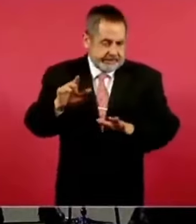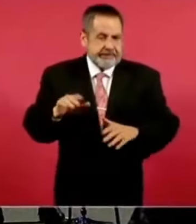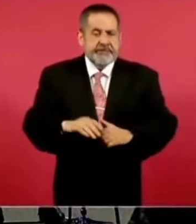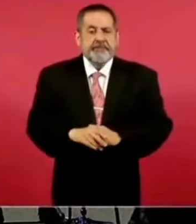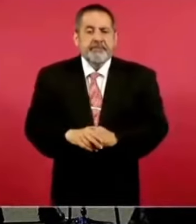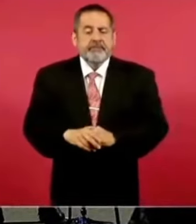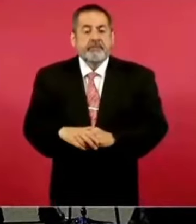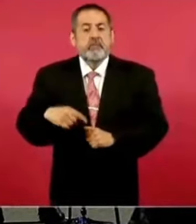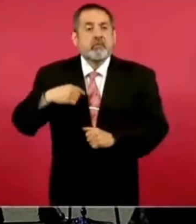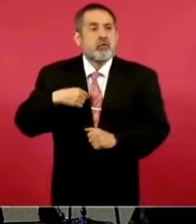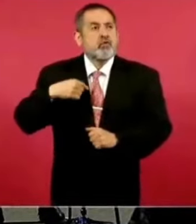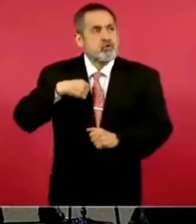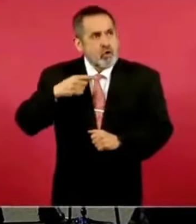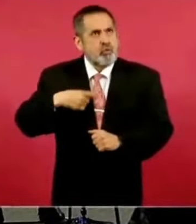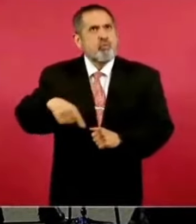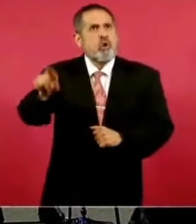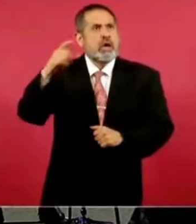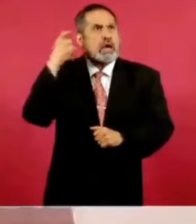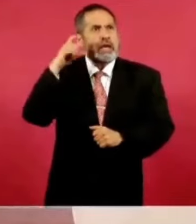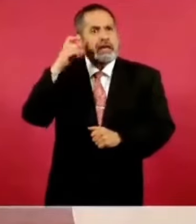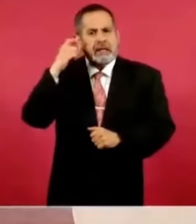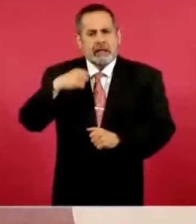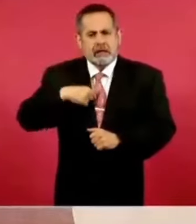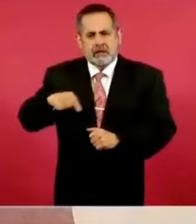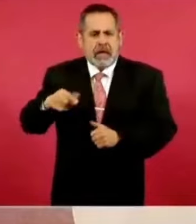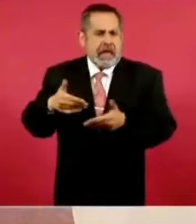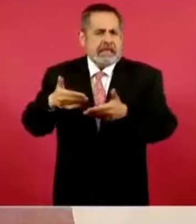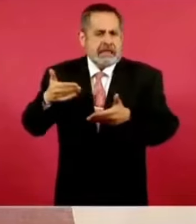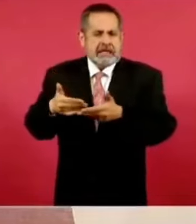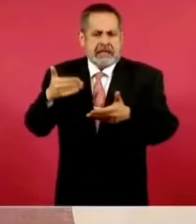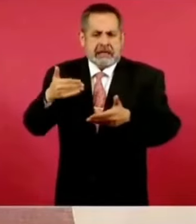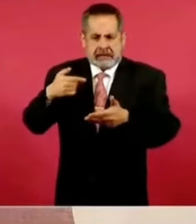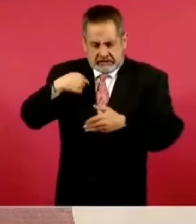Yo voy a ir a Querétaro antes.